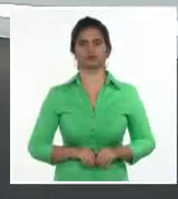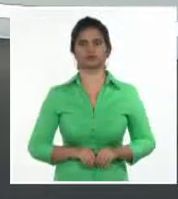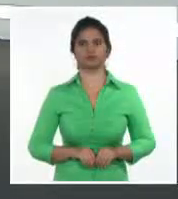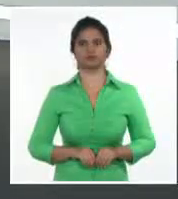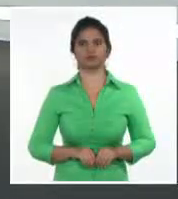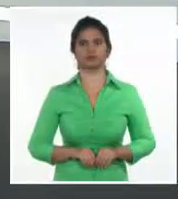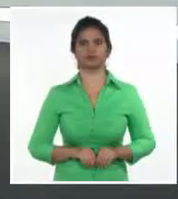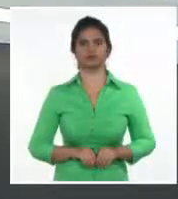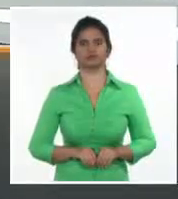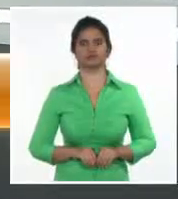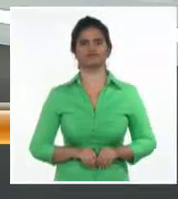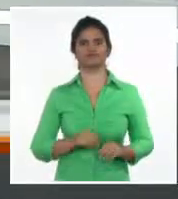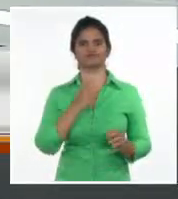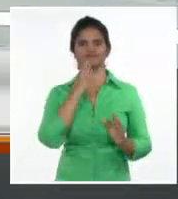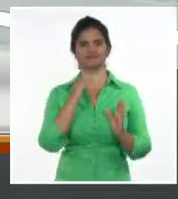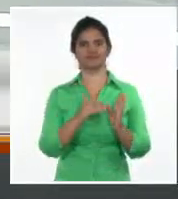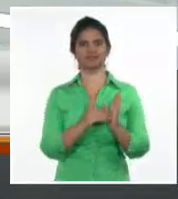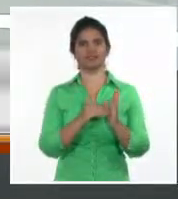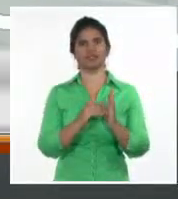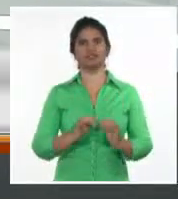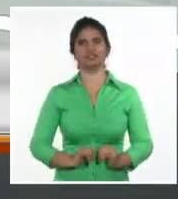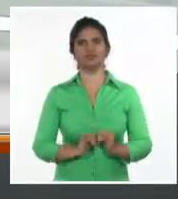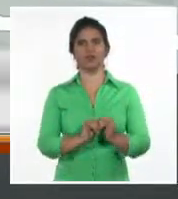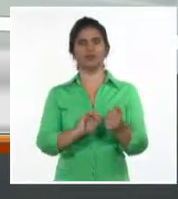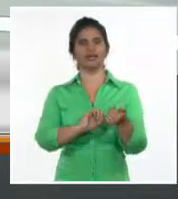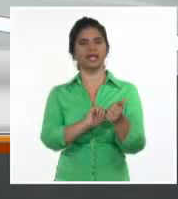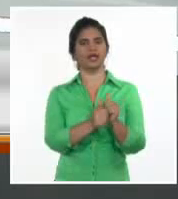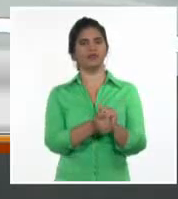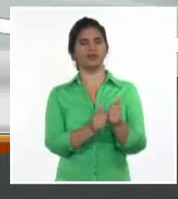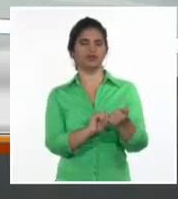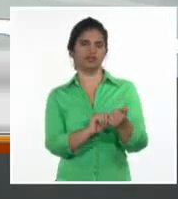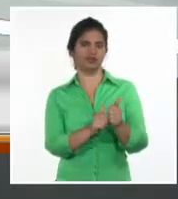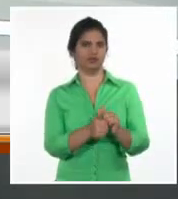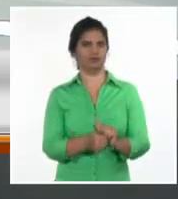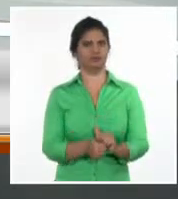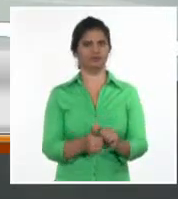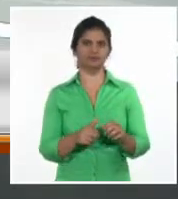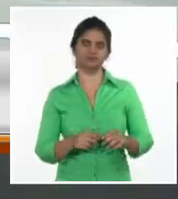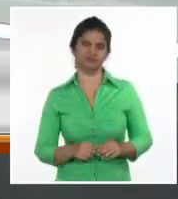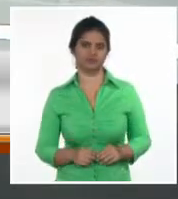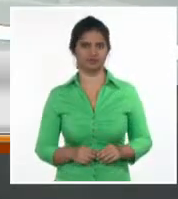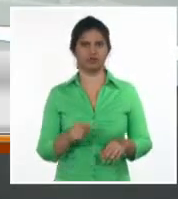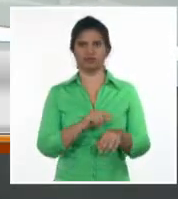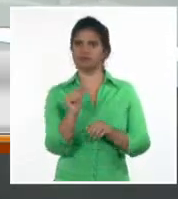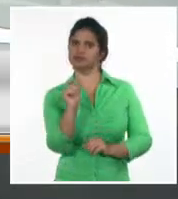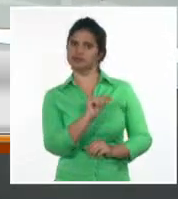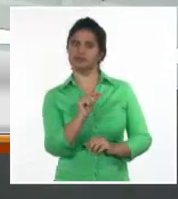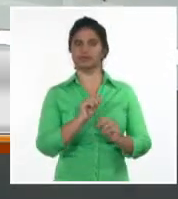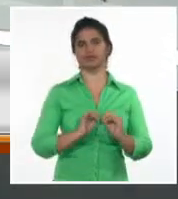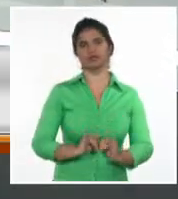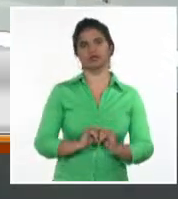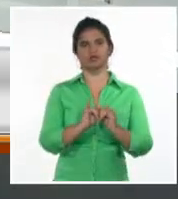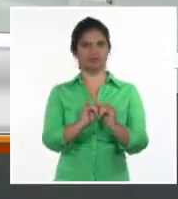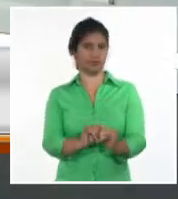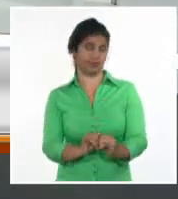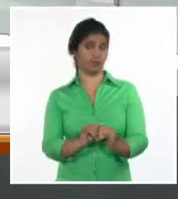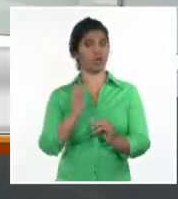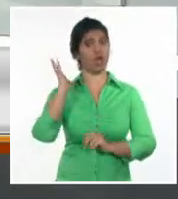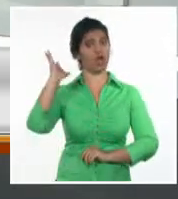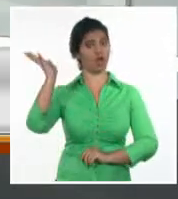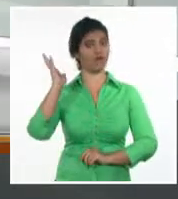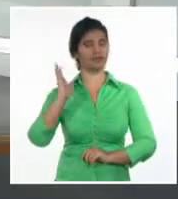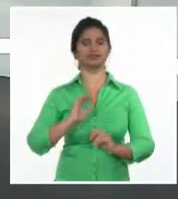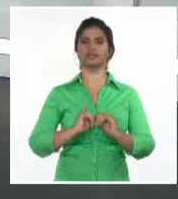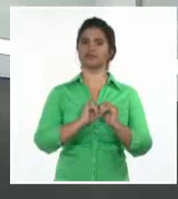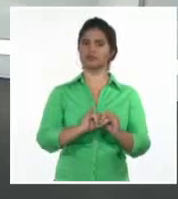Buenas tardes, tiempo que dedicamos a los deportes en la emisión del mediodía. Hace apenas unos minutos fueron anunciados en conferencia de prensa los atletas del